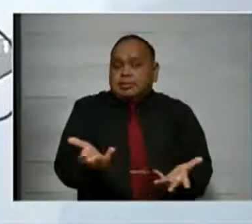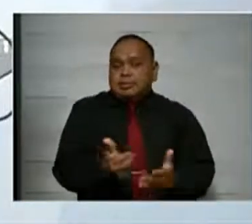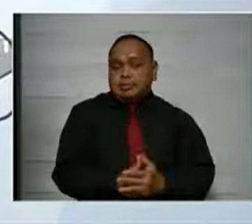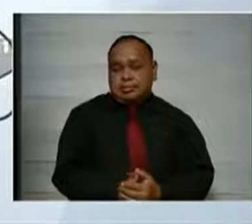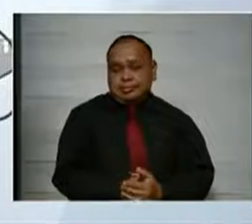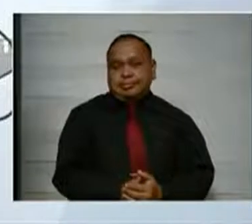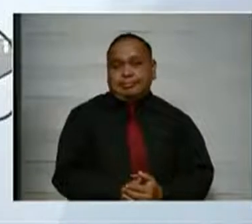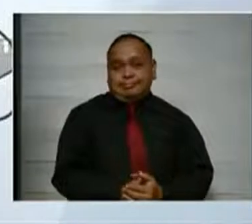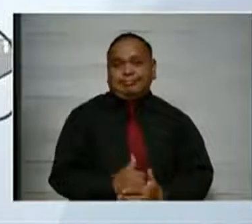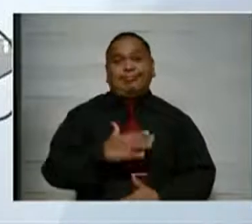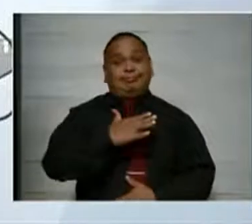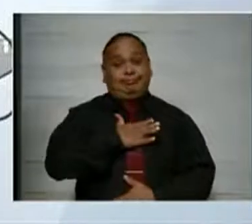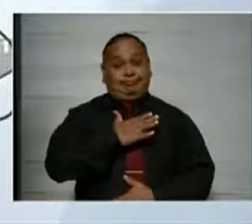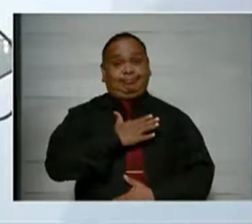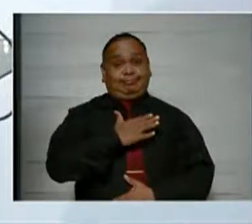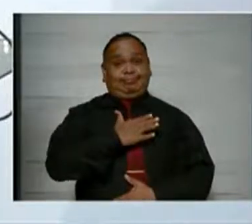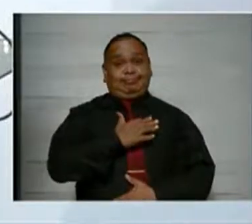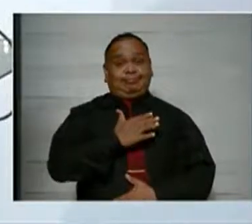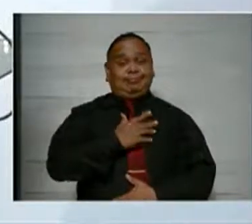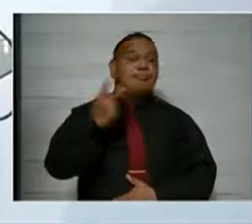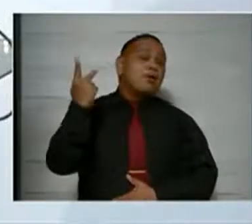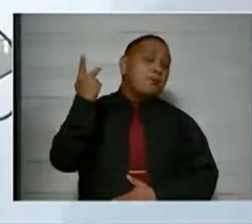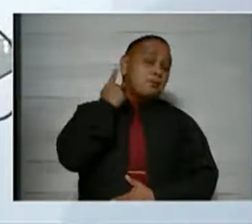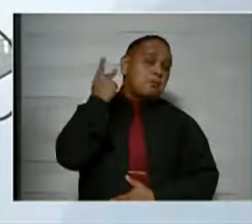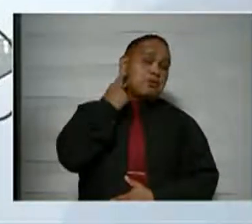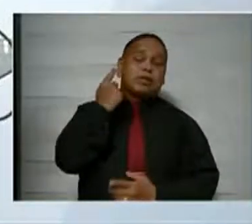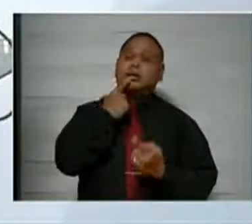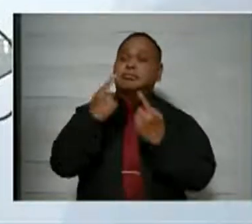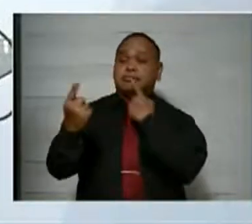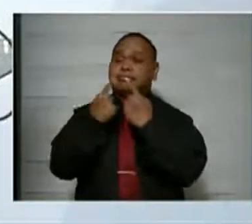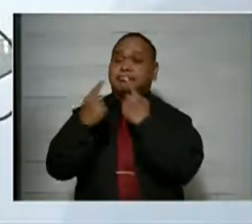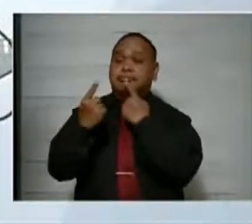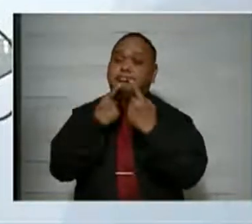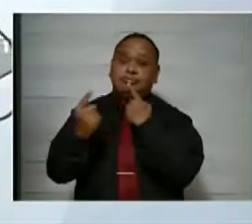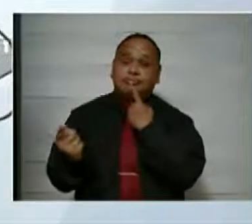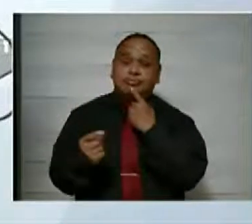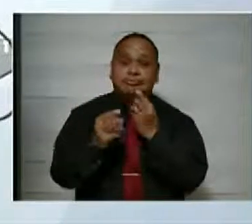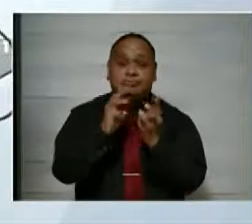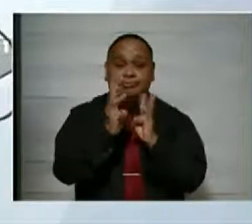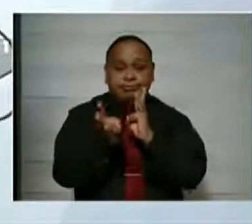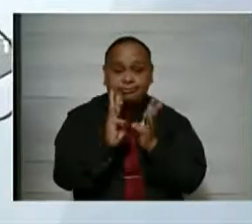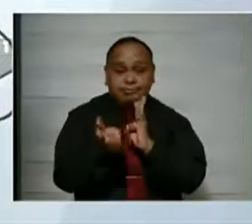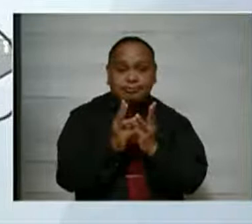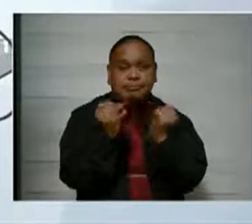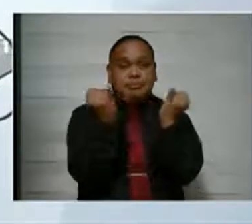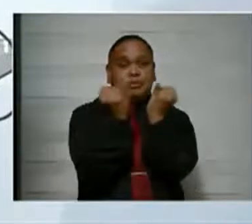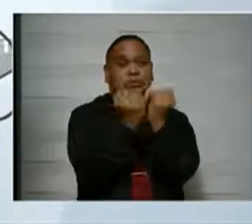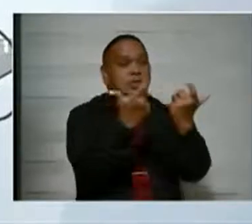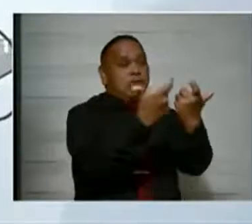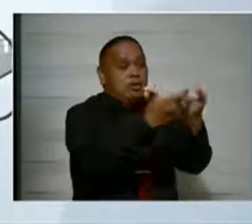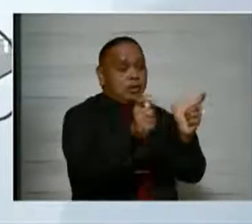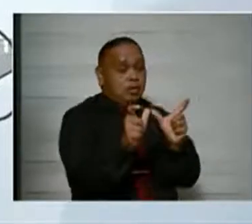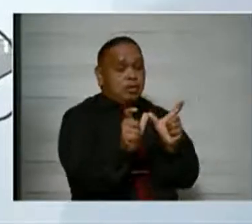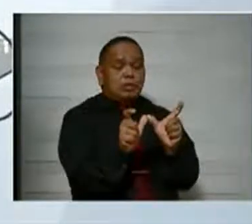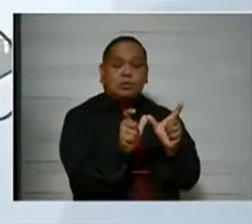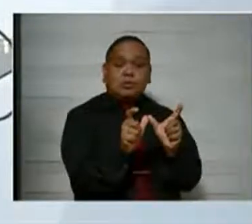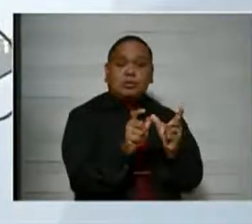mis conversaciones con dirigentes políticos con grupos parlamentarios